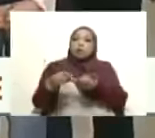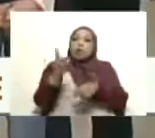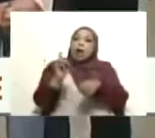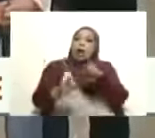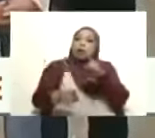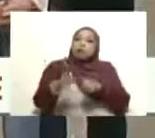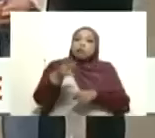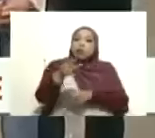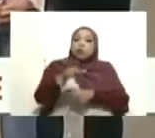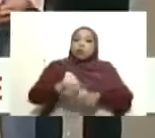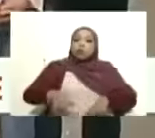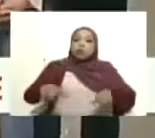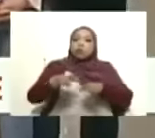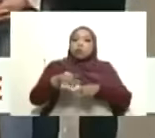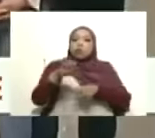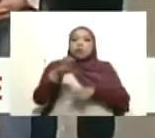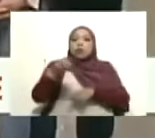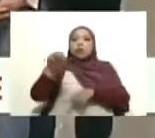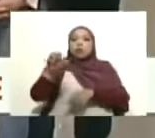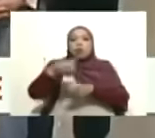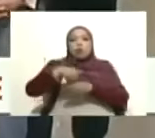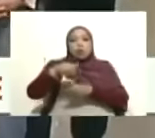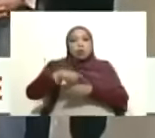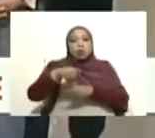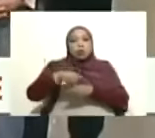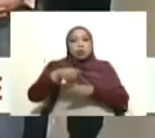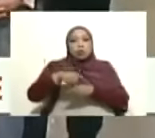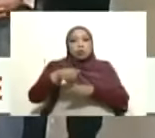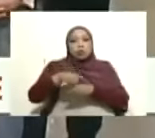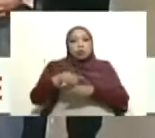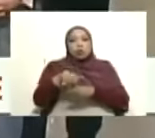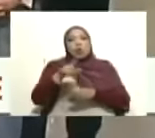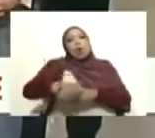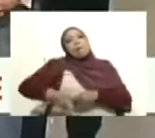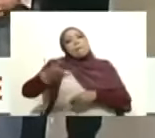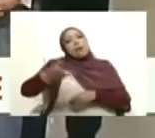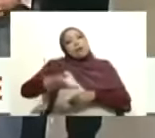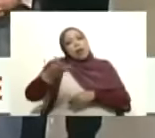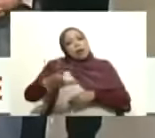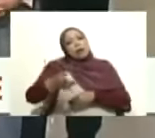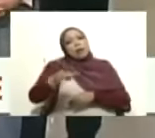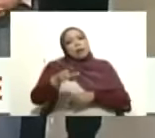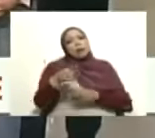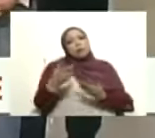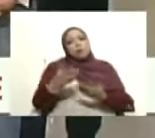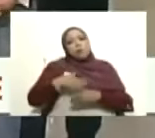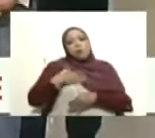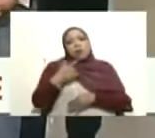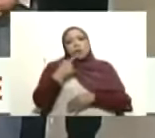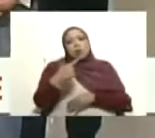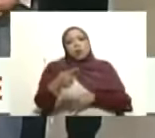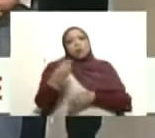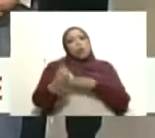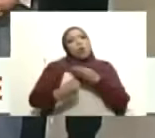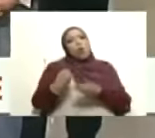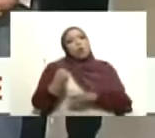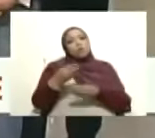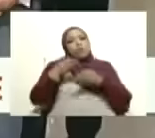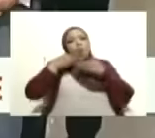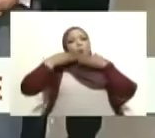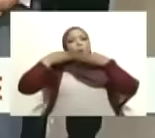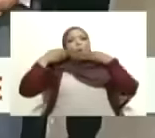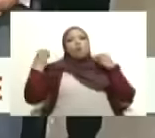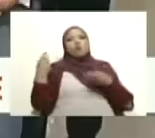algunos centros electorales, pero una de las cosas más importantes es que podemos decir con orgullo